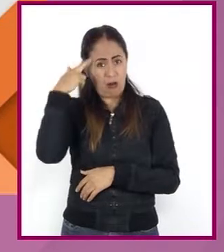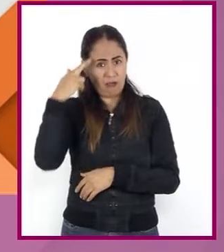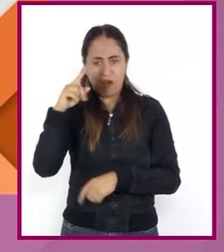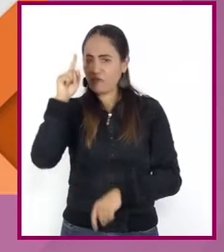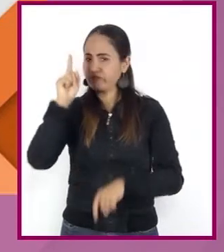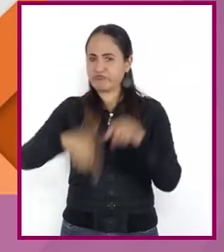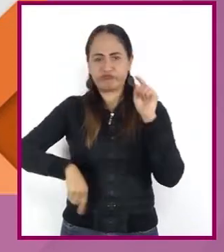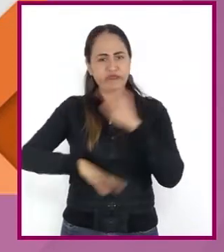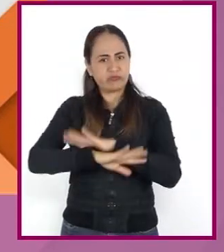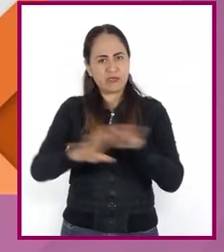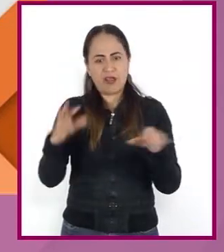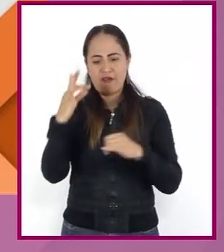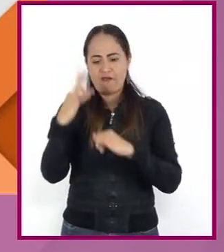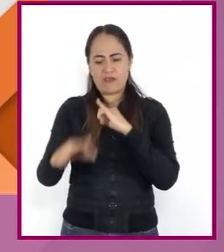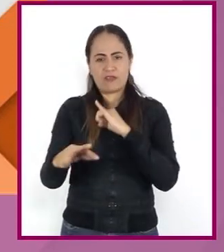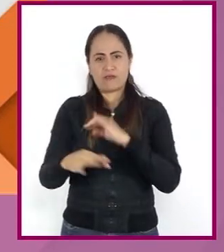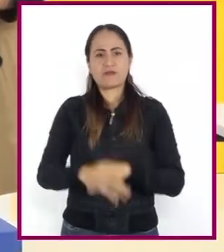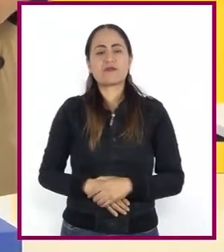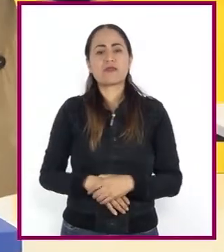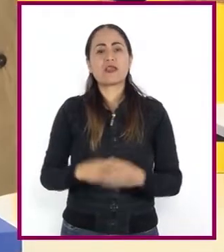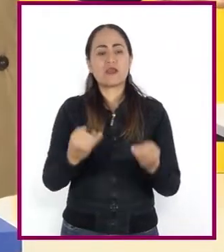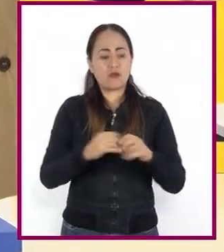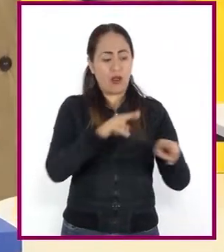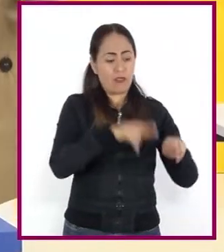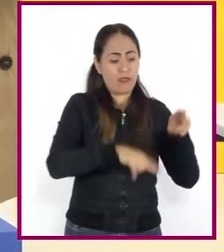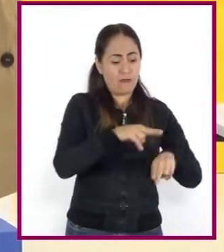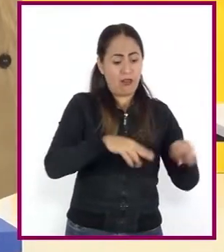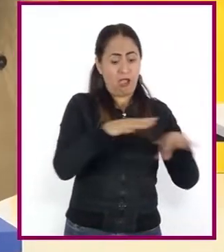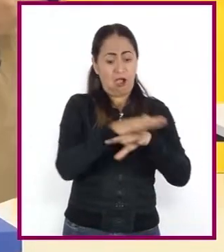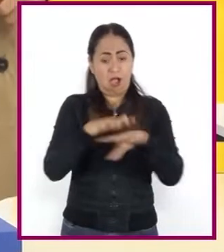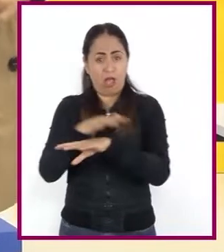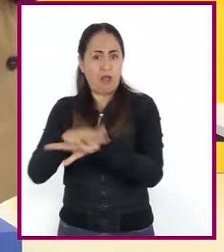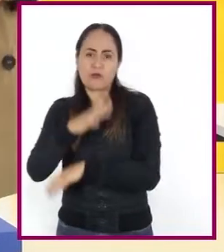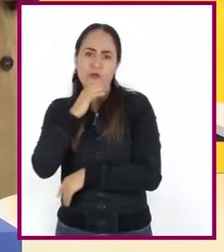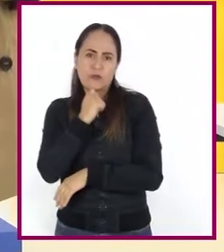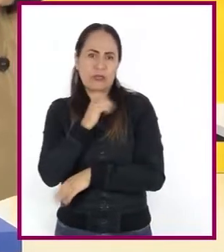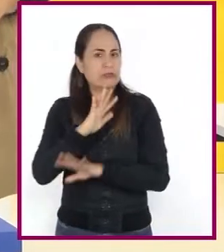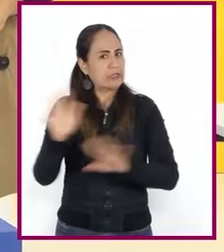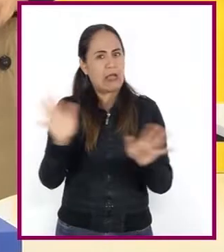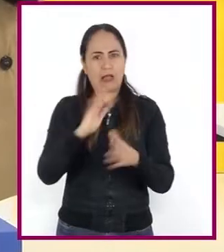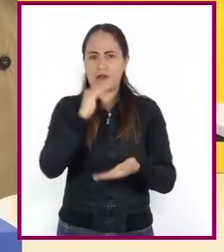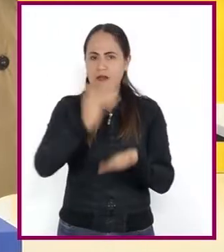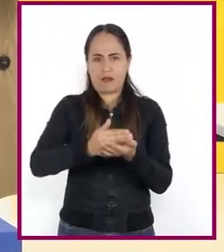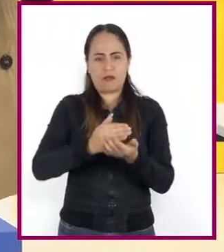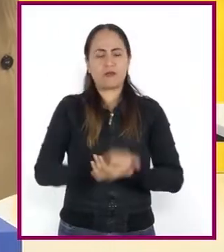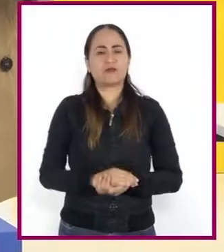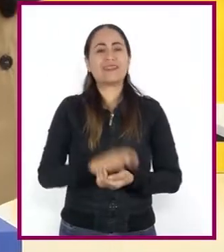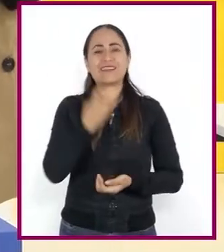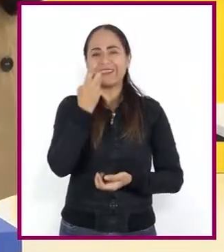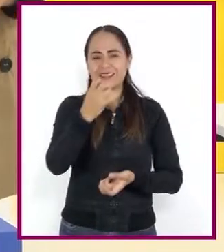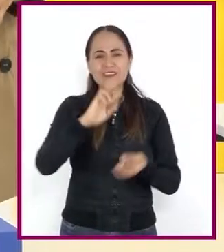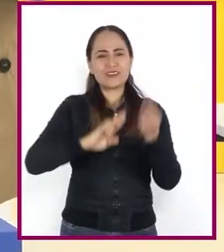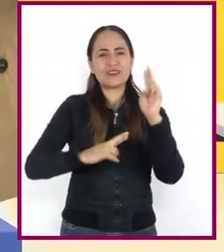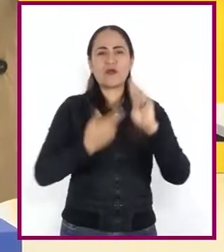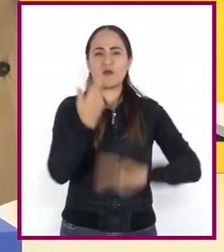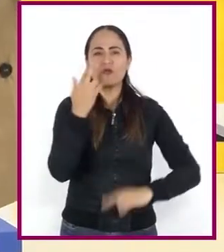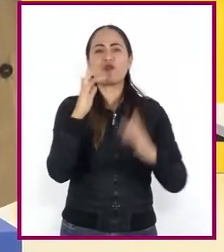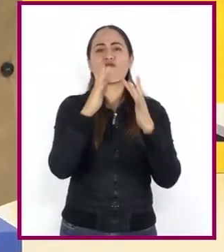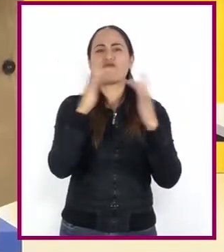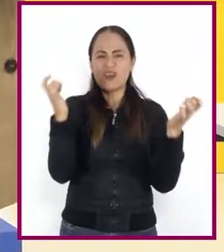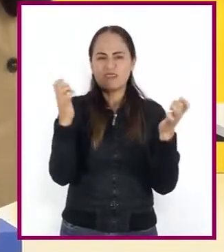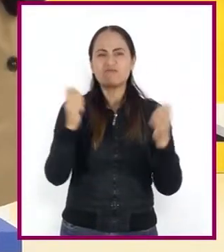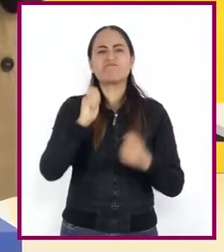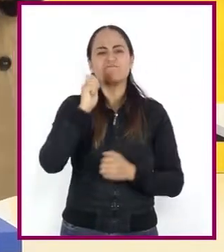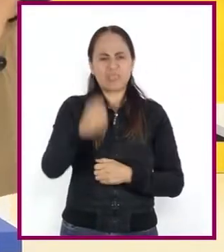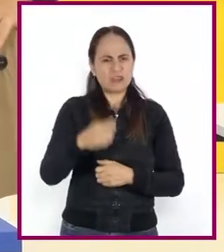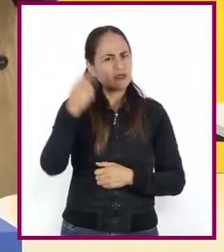absoluta y de la sociedad estamental. Pues bien, la Revolución Francesa es un claro ejemplo de